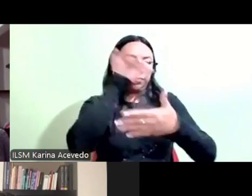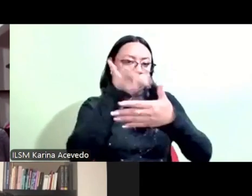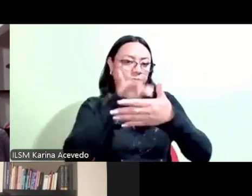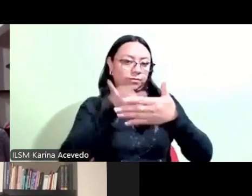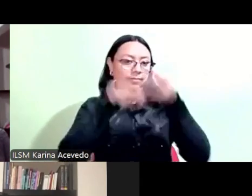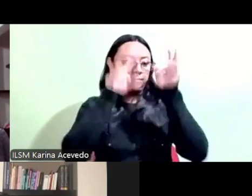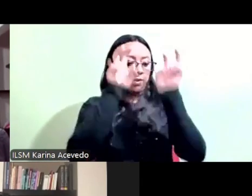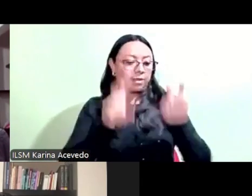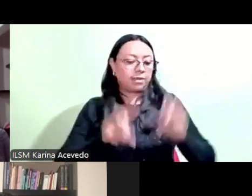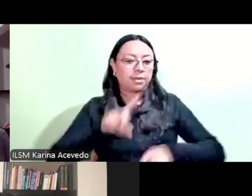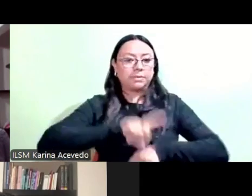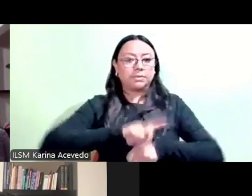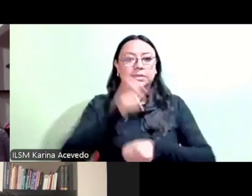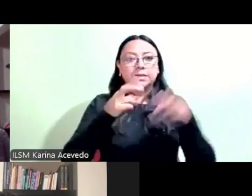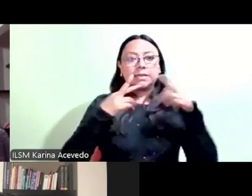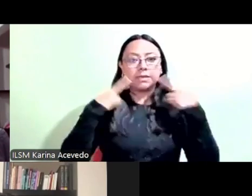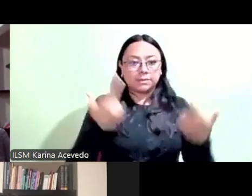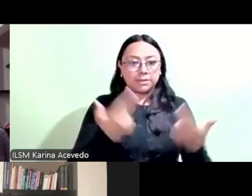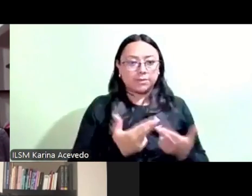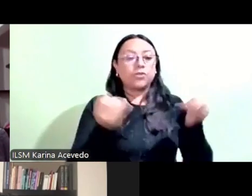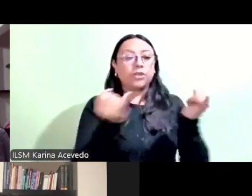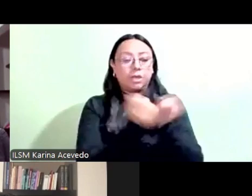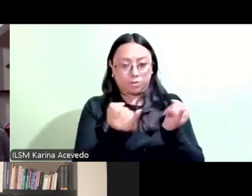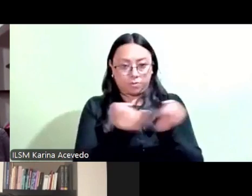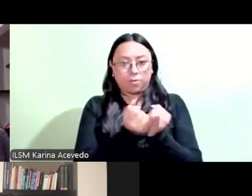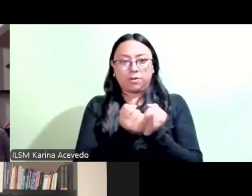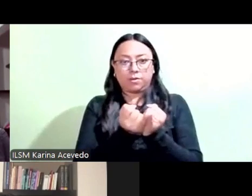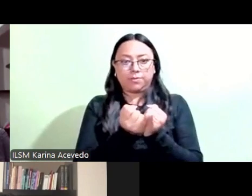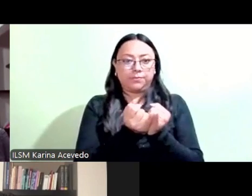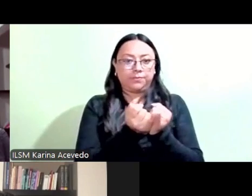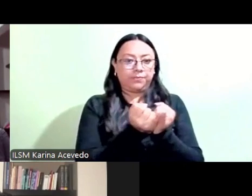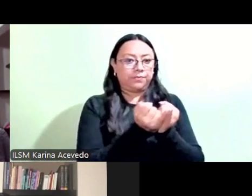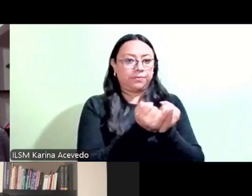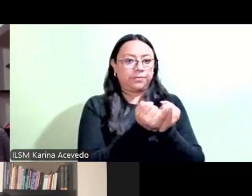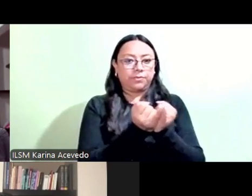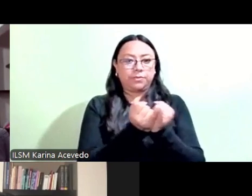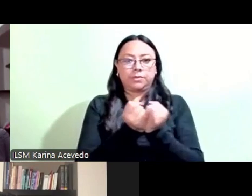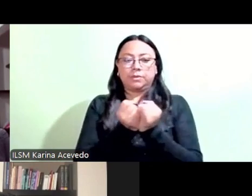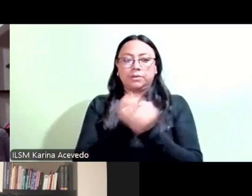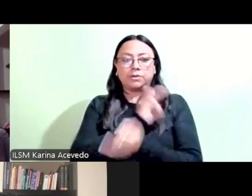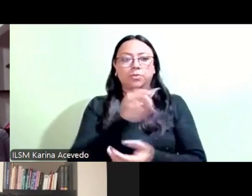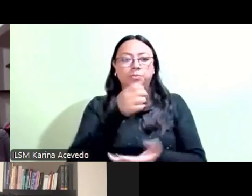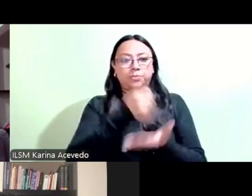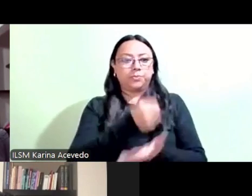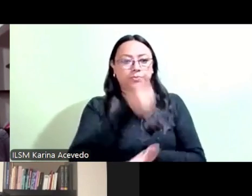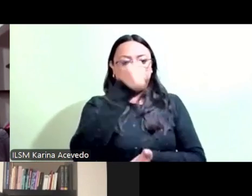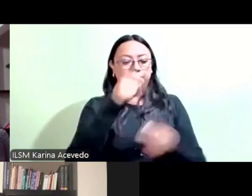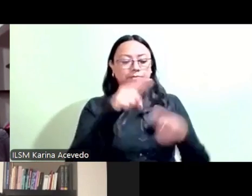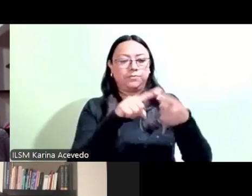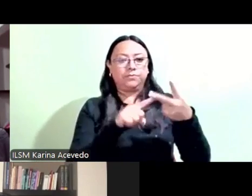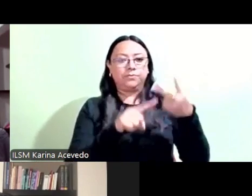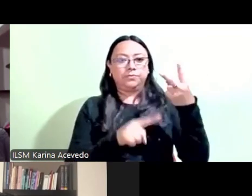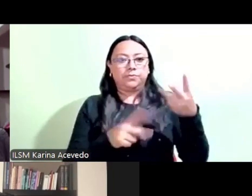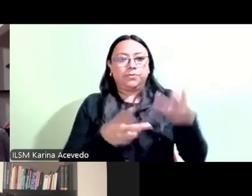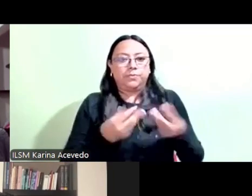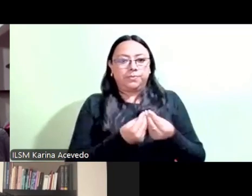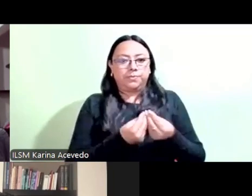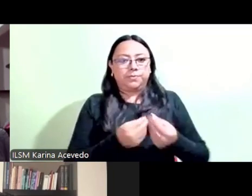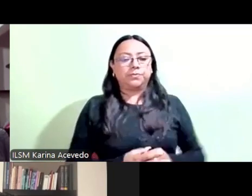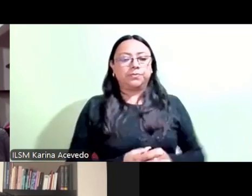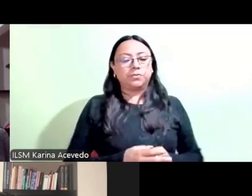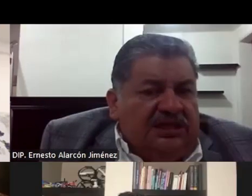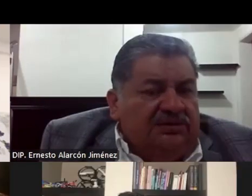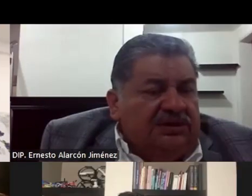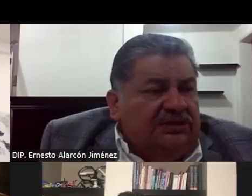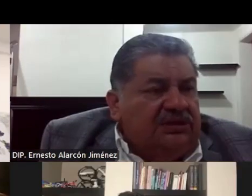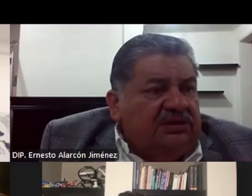del día de la presente sesión y se procede a su aprobación en un solo acto. Si alguna diputada o algún